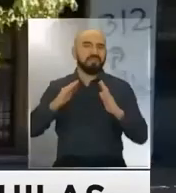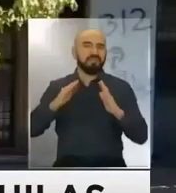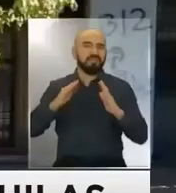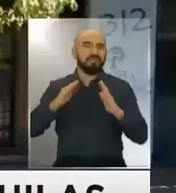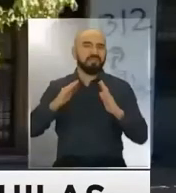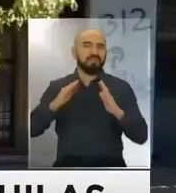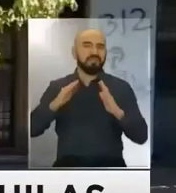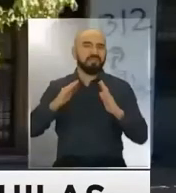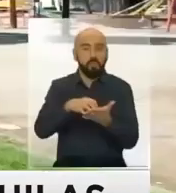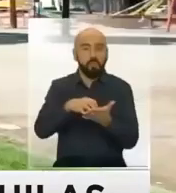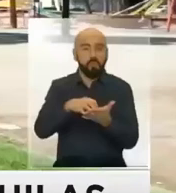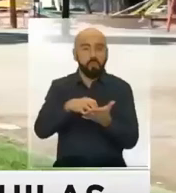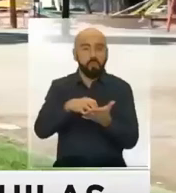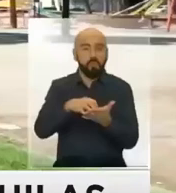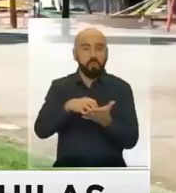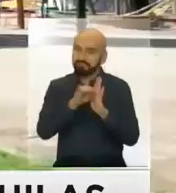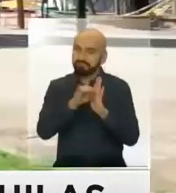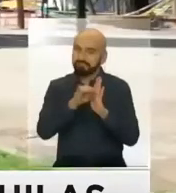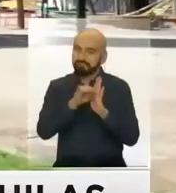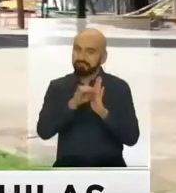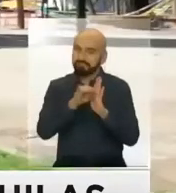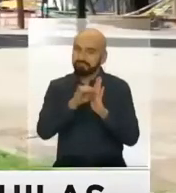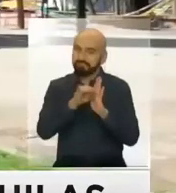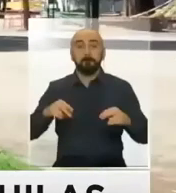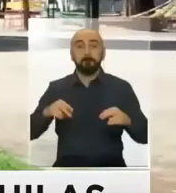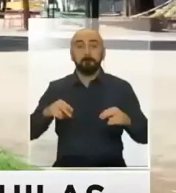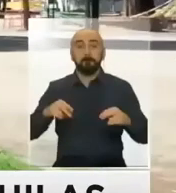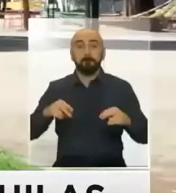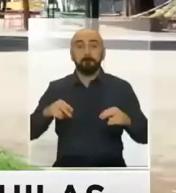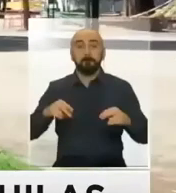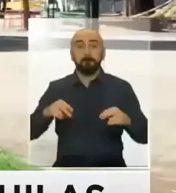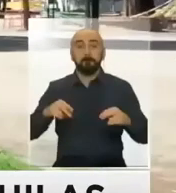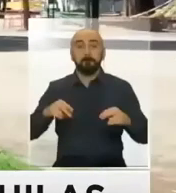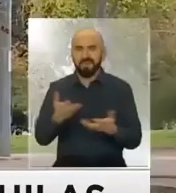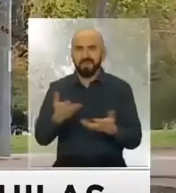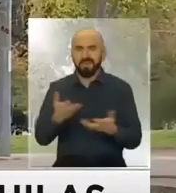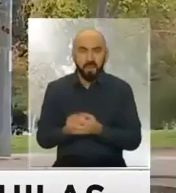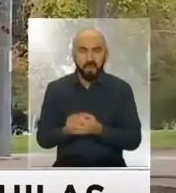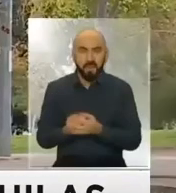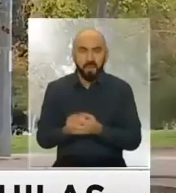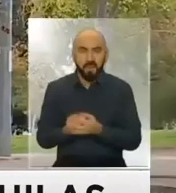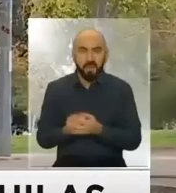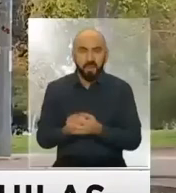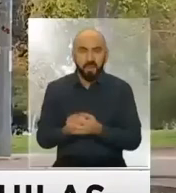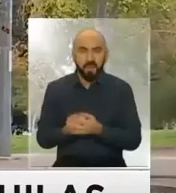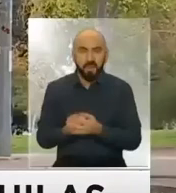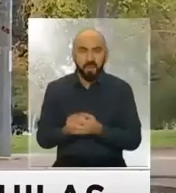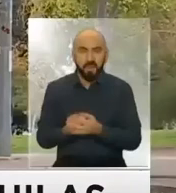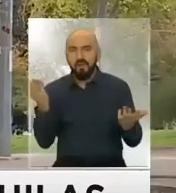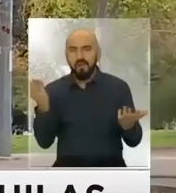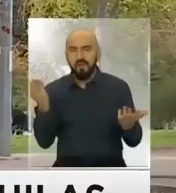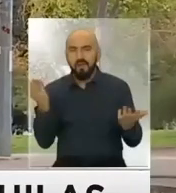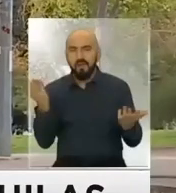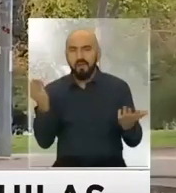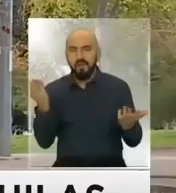de las personas, evidentemente que el traficante está buscando nuevos métodos para poder desarrollar este tráfico. Es decir, ya el